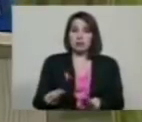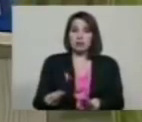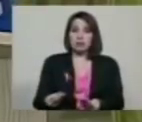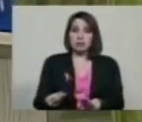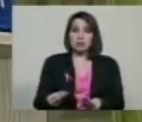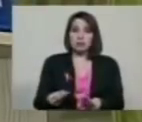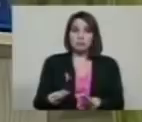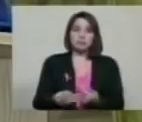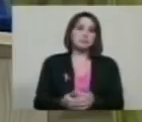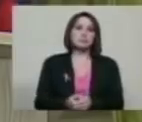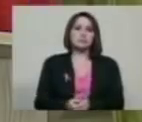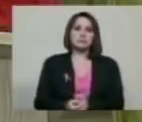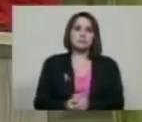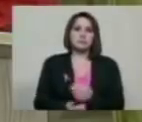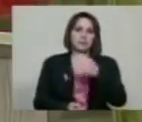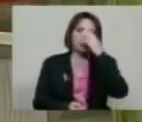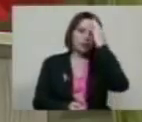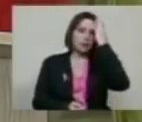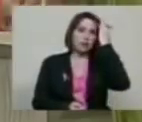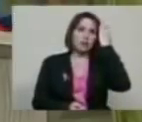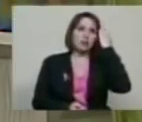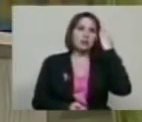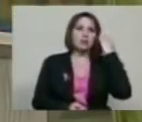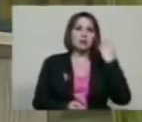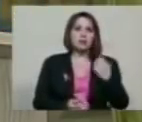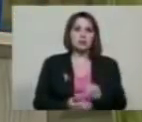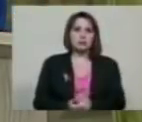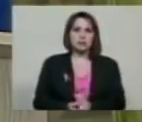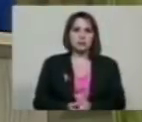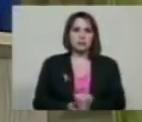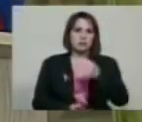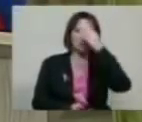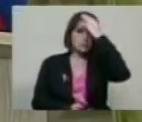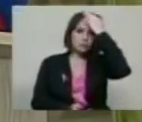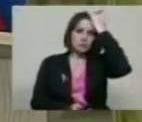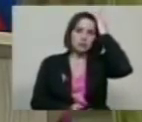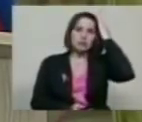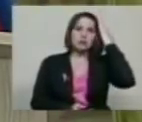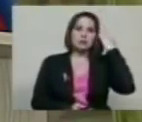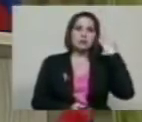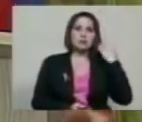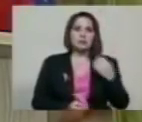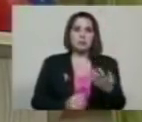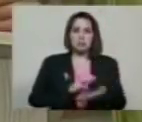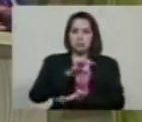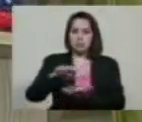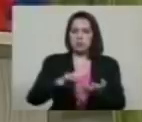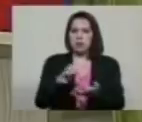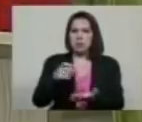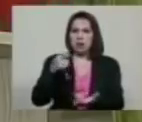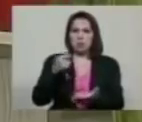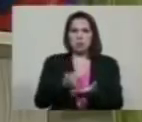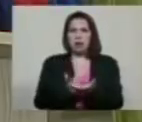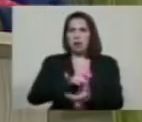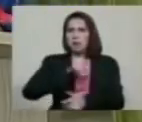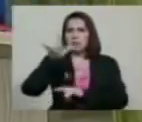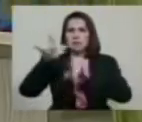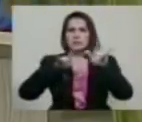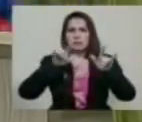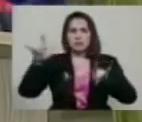lleguen. Que nos sabotean los aviones, que nos sabotean el pago de los pasajes en